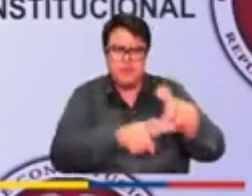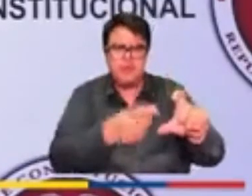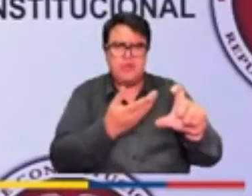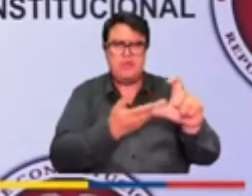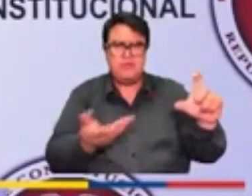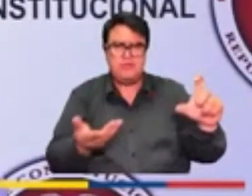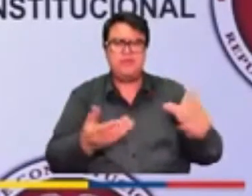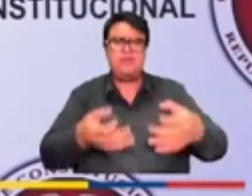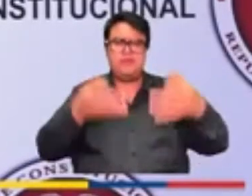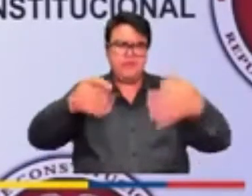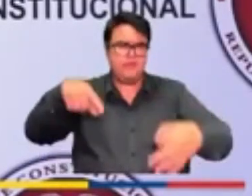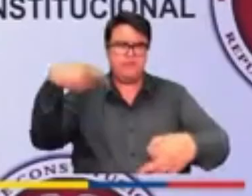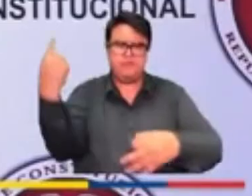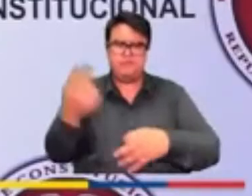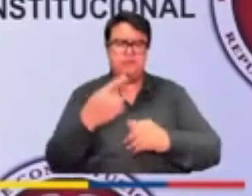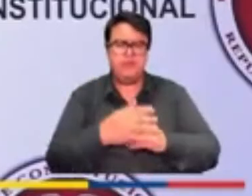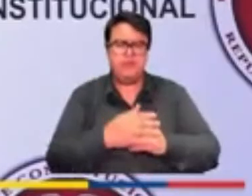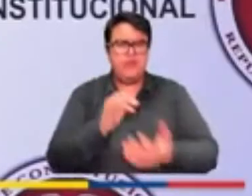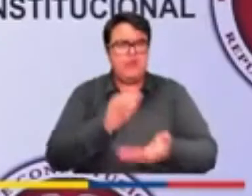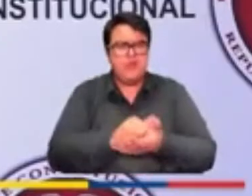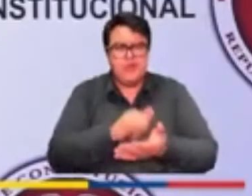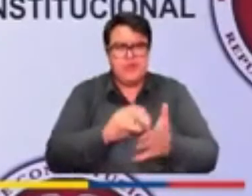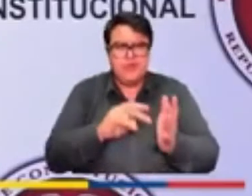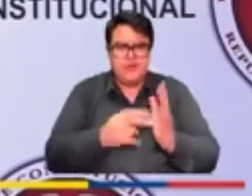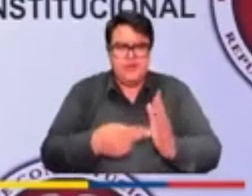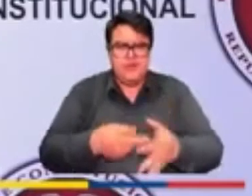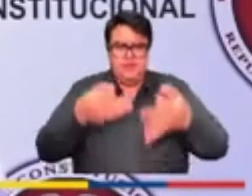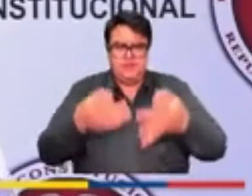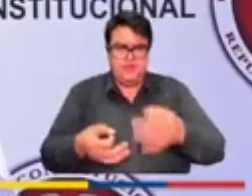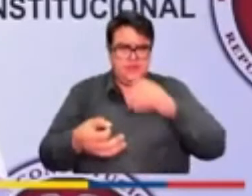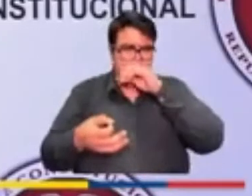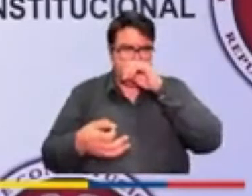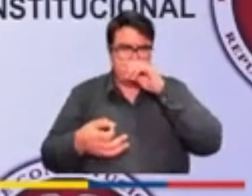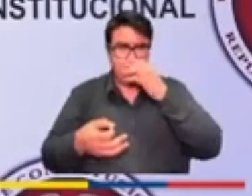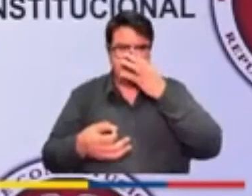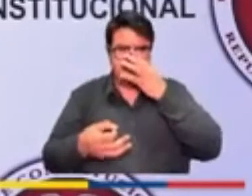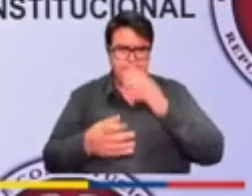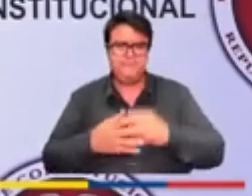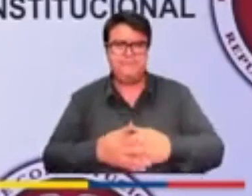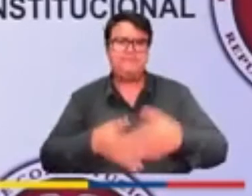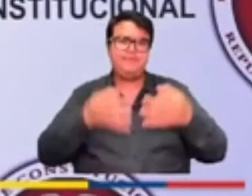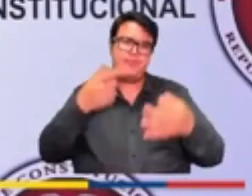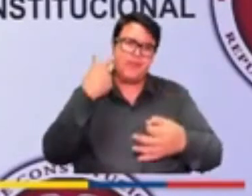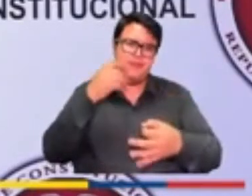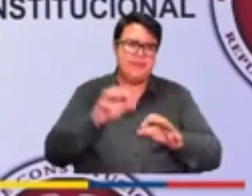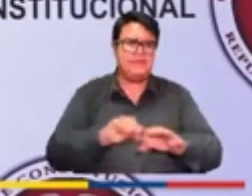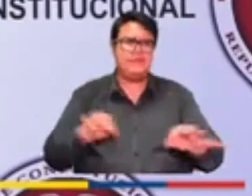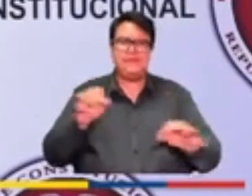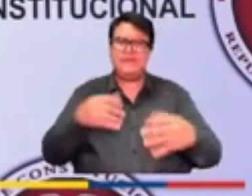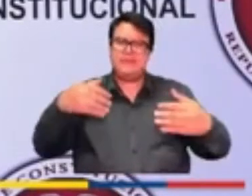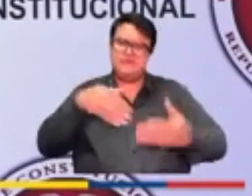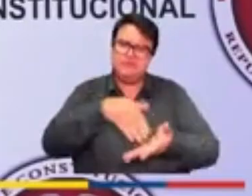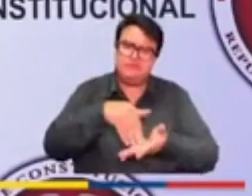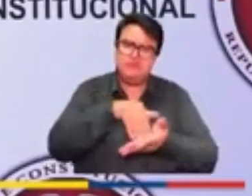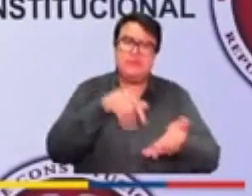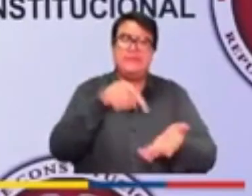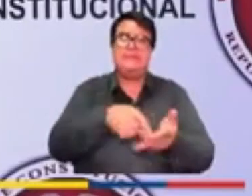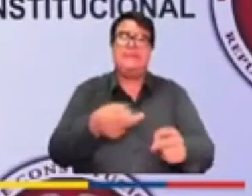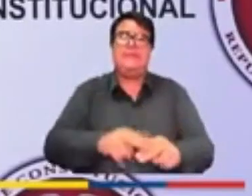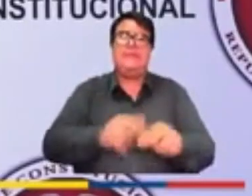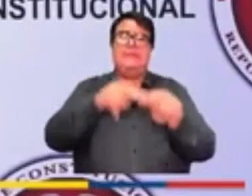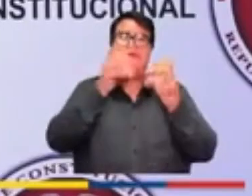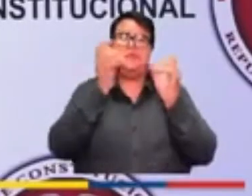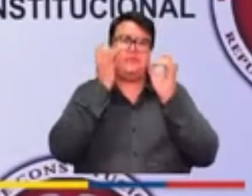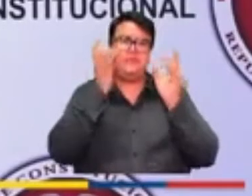La Guajira en general. Es decir, podría aumentar la vulnerabilidad. Por eso se requiere